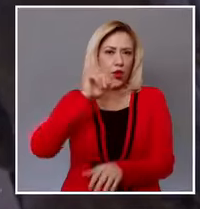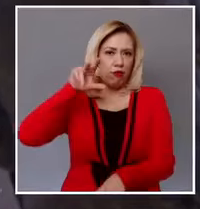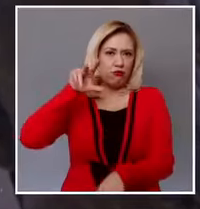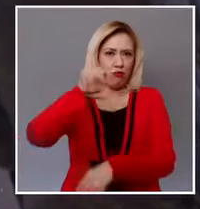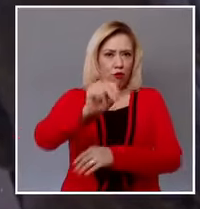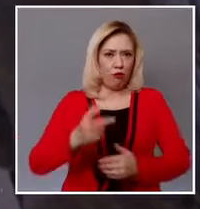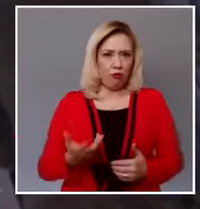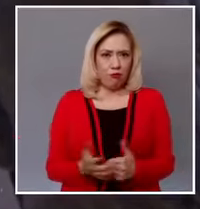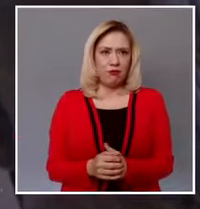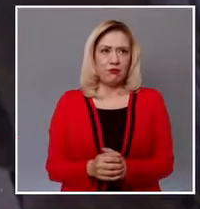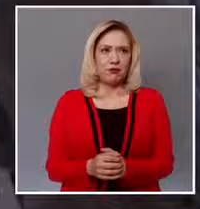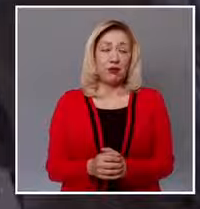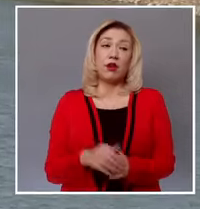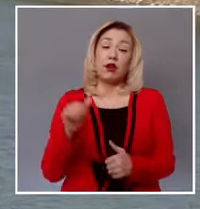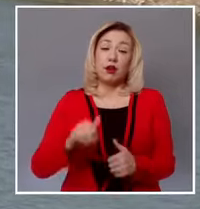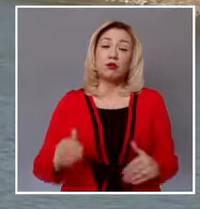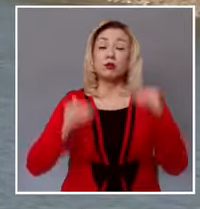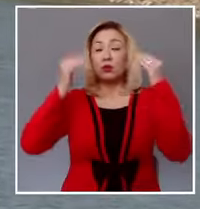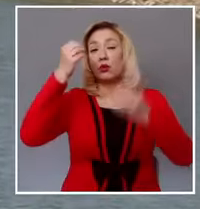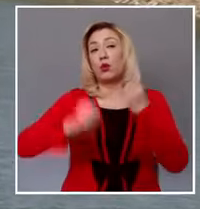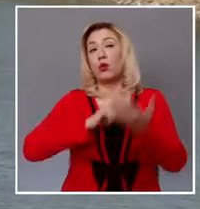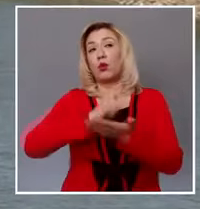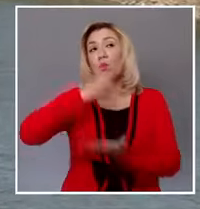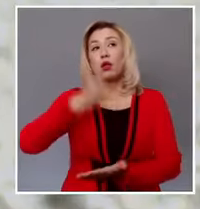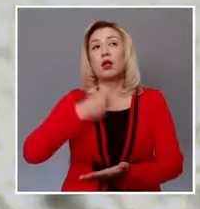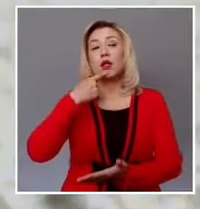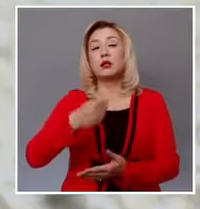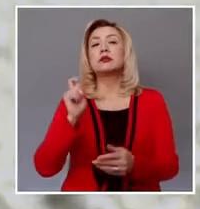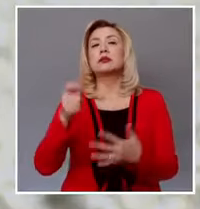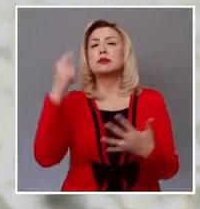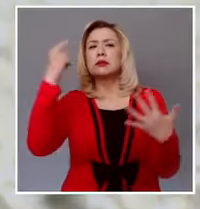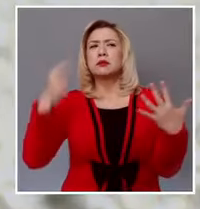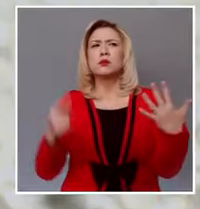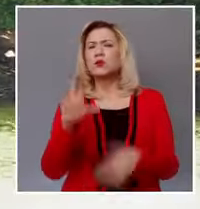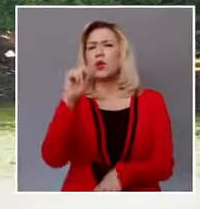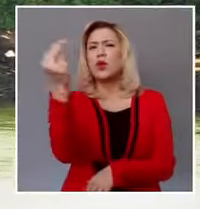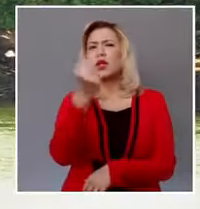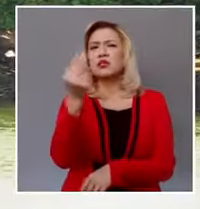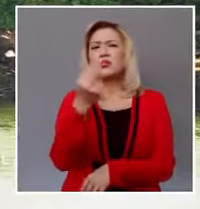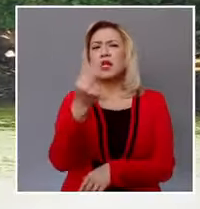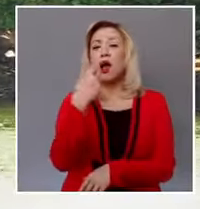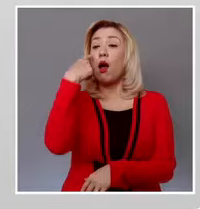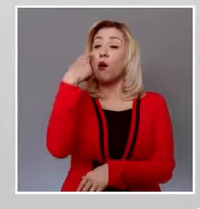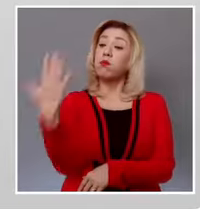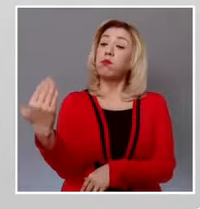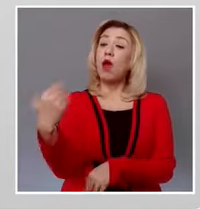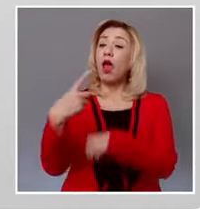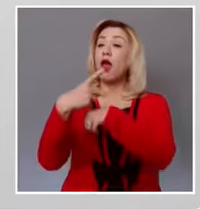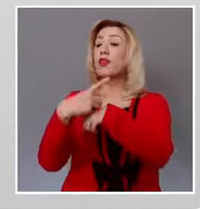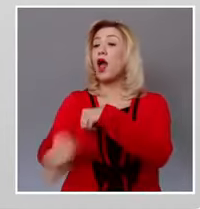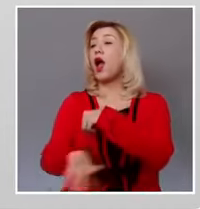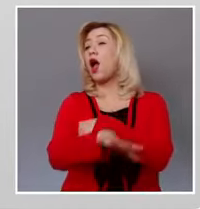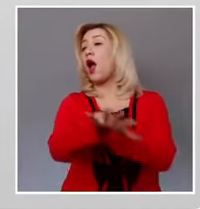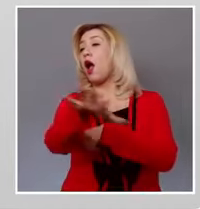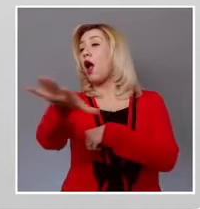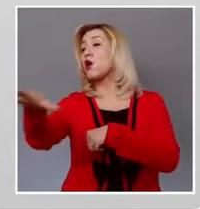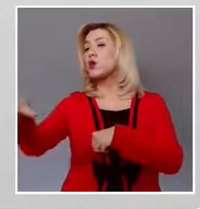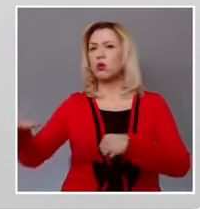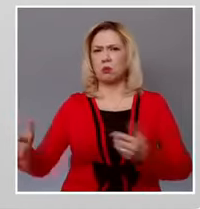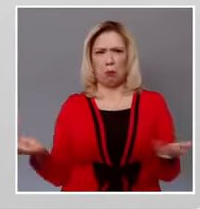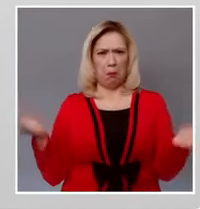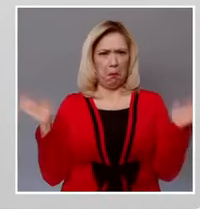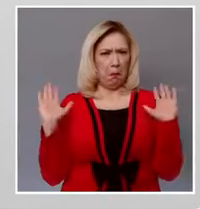ha determinado que en estos casos no se necesita acreditar un daño ambiental para emitir medidas cautelares. Asimismo, señalaron que el Acuerdo